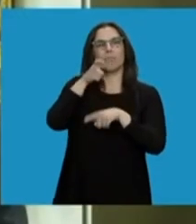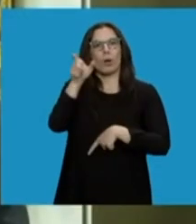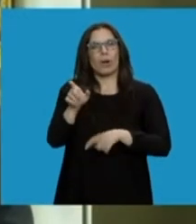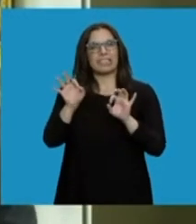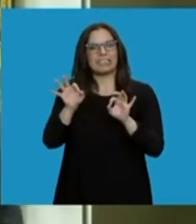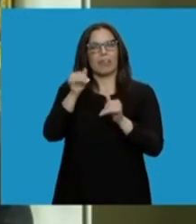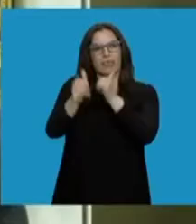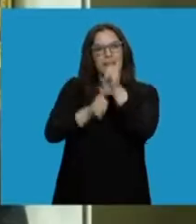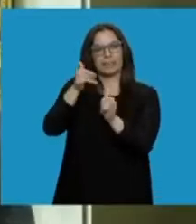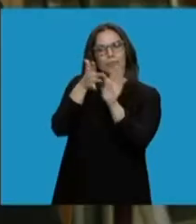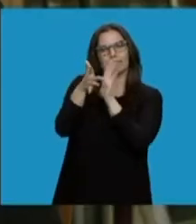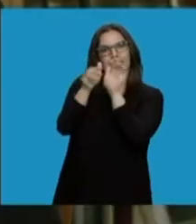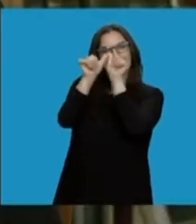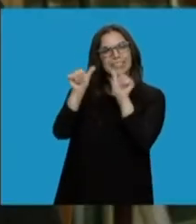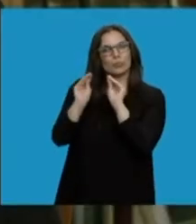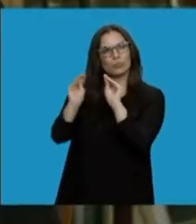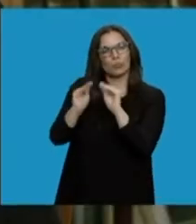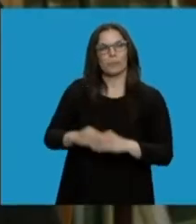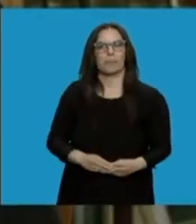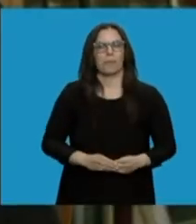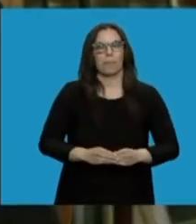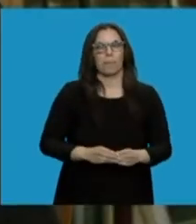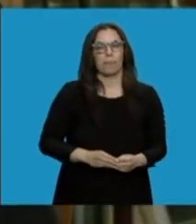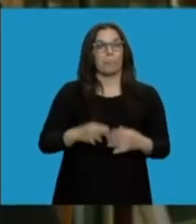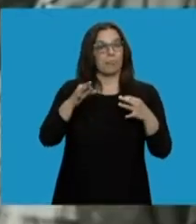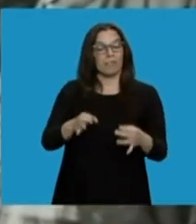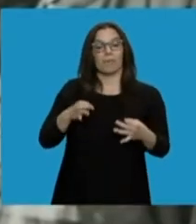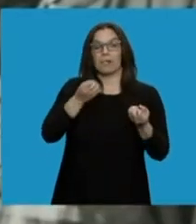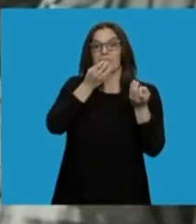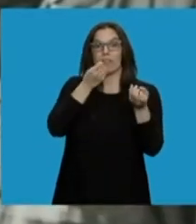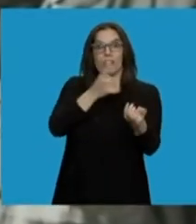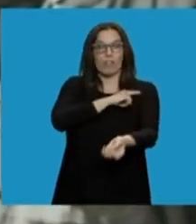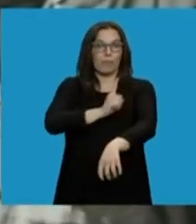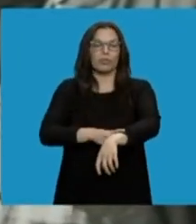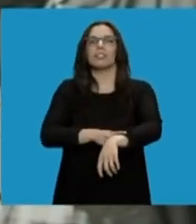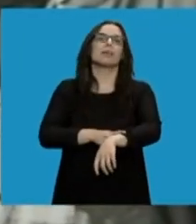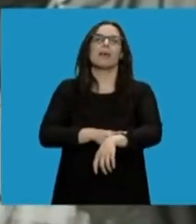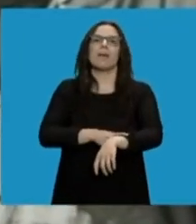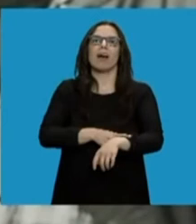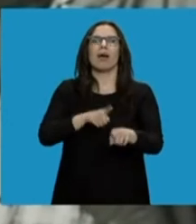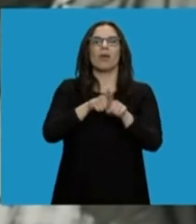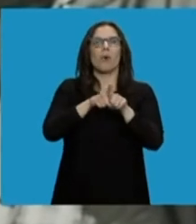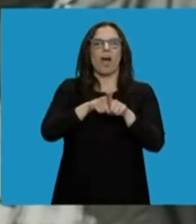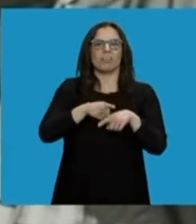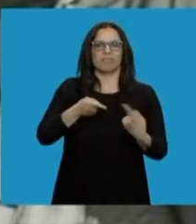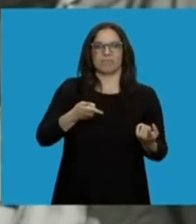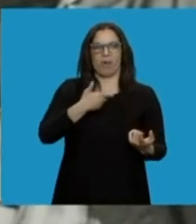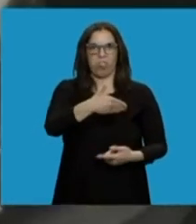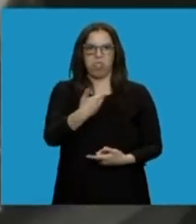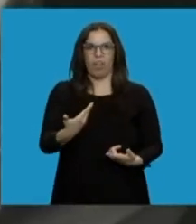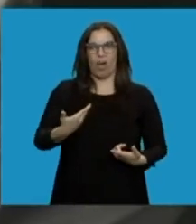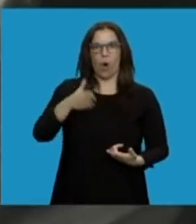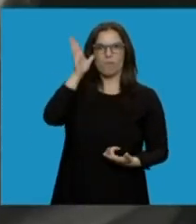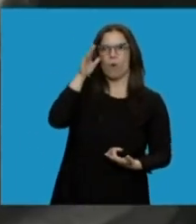manera de explicar el ciclismo. Siempre mantuvo que la información deportiva no podía ser una información vulgar, una